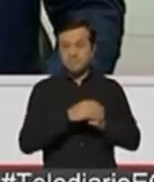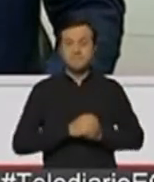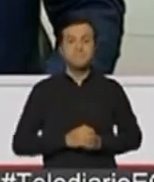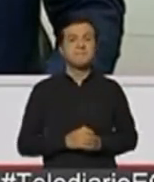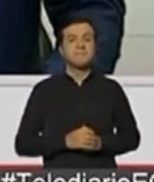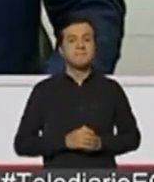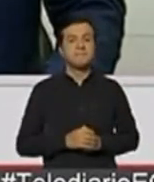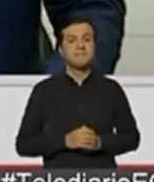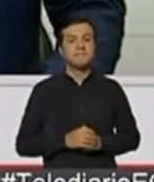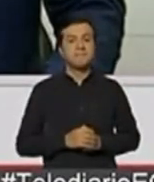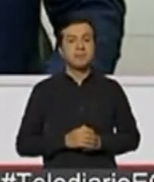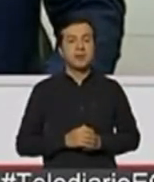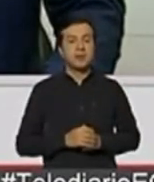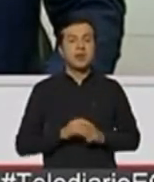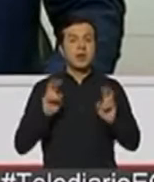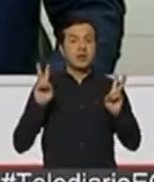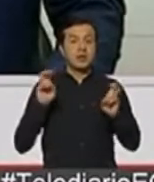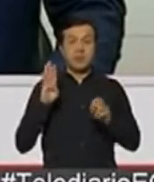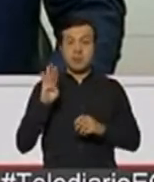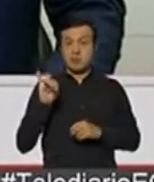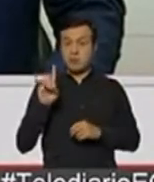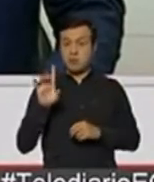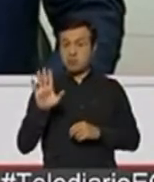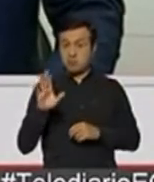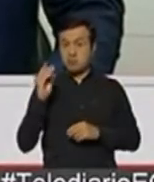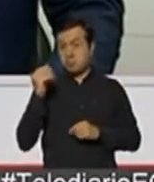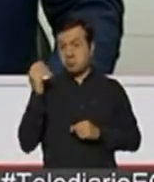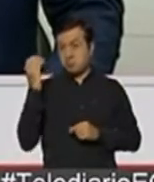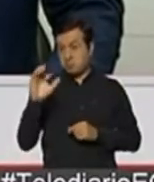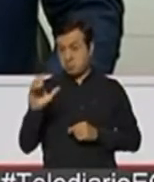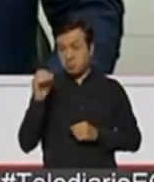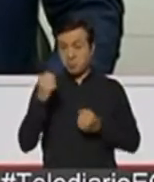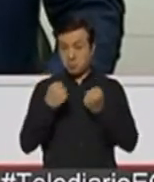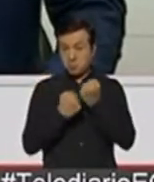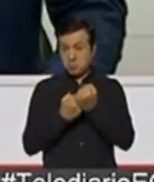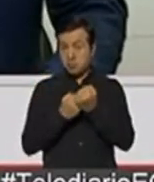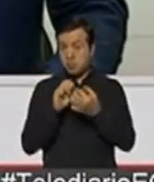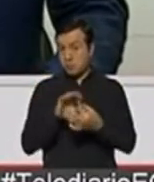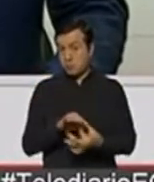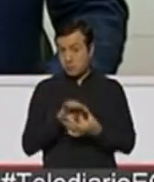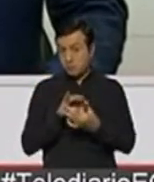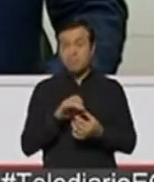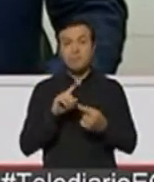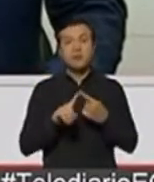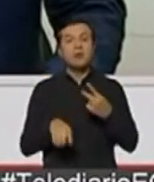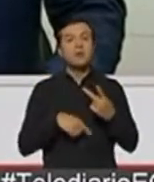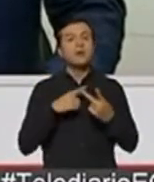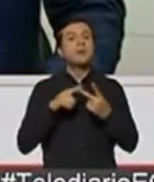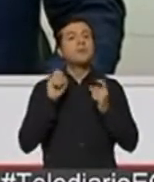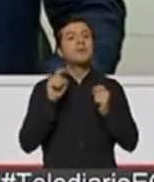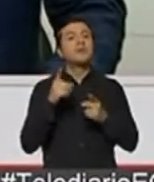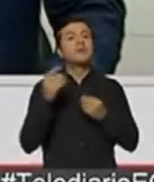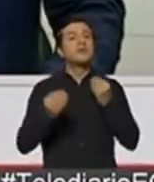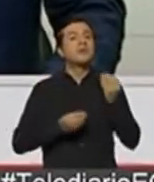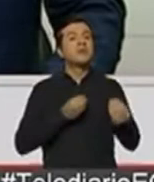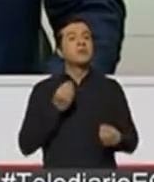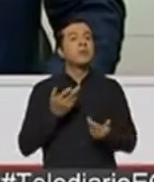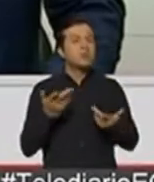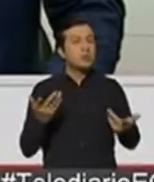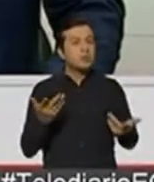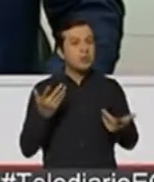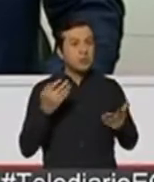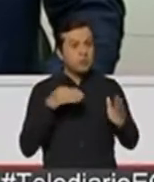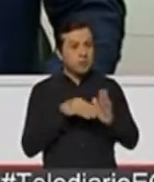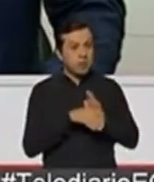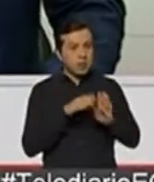Mire, no solamente es el tema del BID. El BID puede mover unos recursos de cooperación. Sin embargo, también la pregunta es qué es lo que nuestro sector